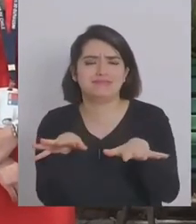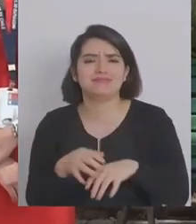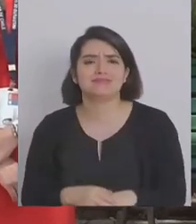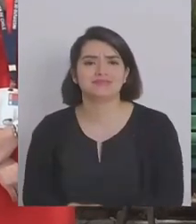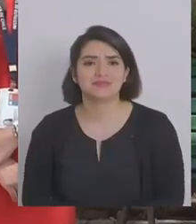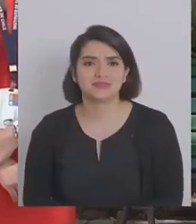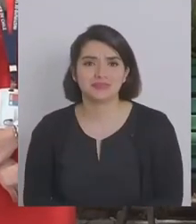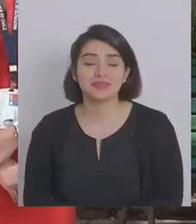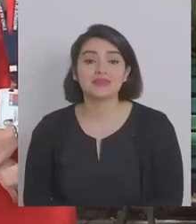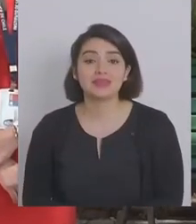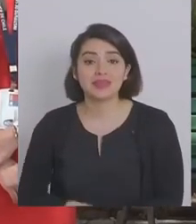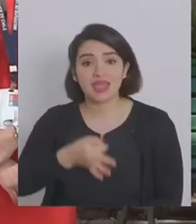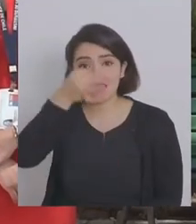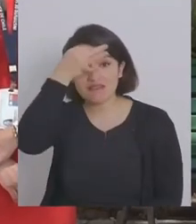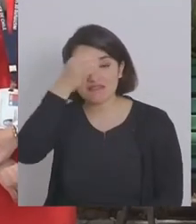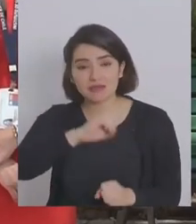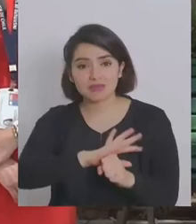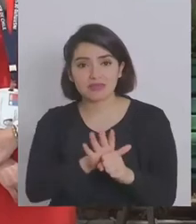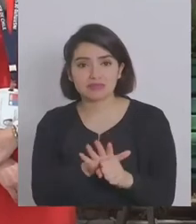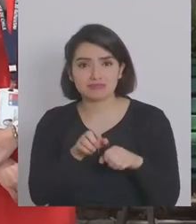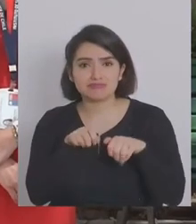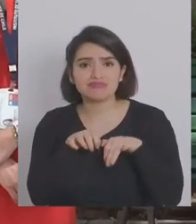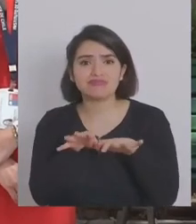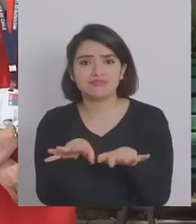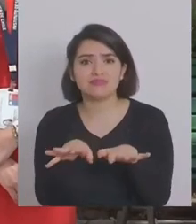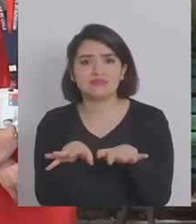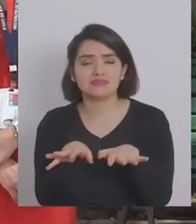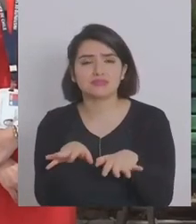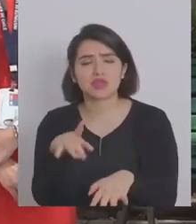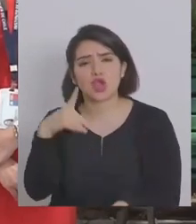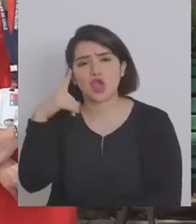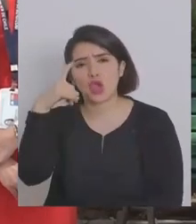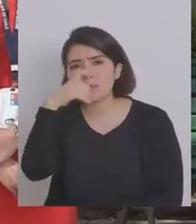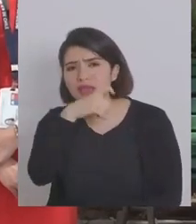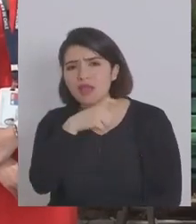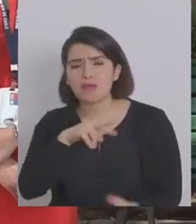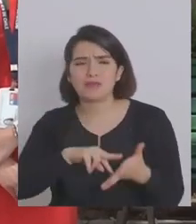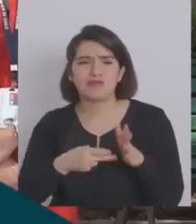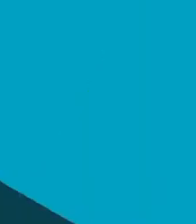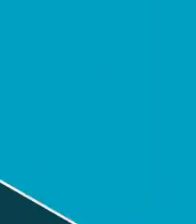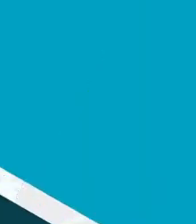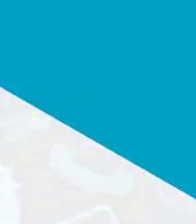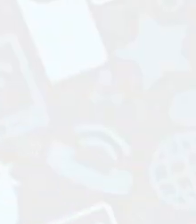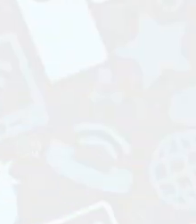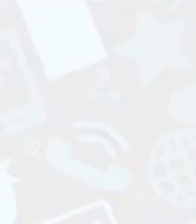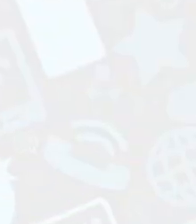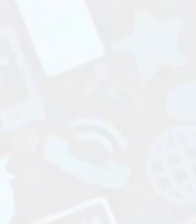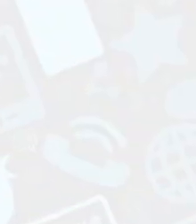fondo la enfermedad complique y sea un problema para nuestra salud pública.